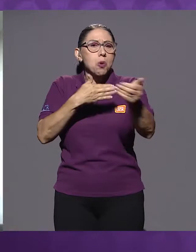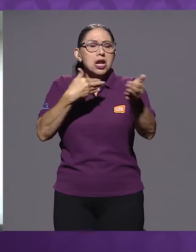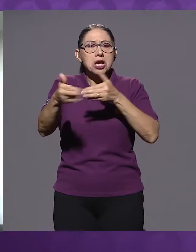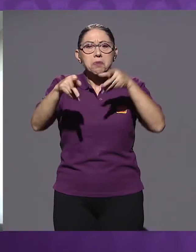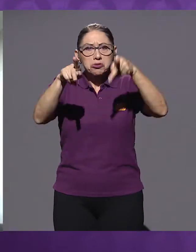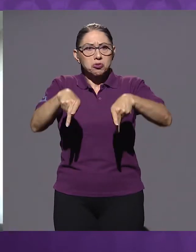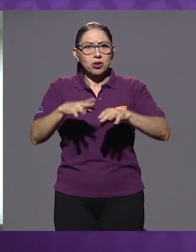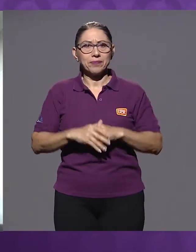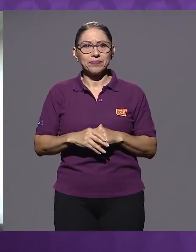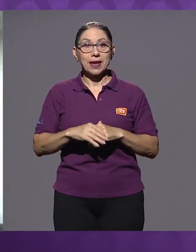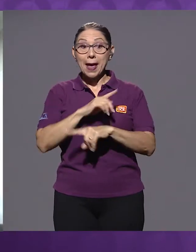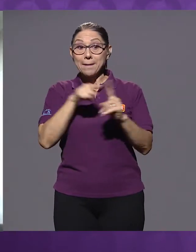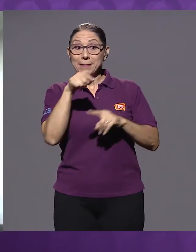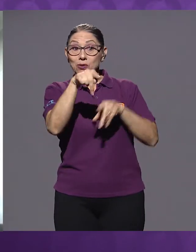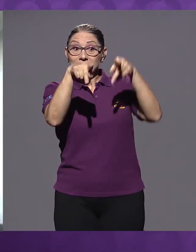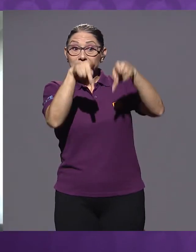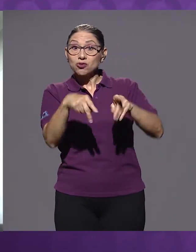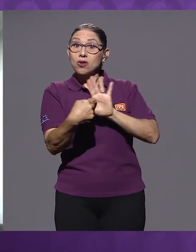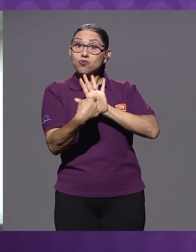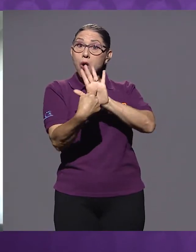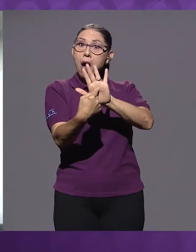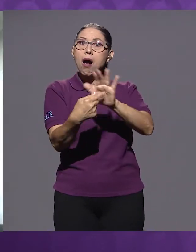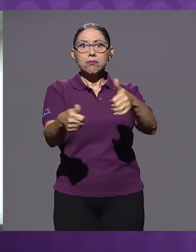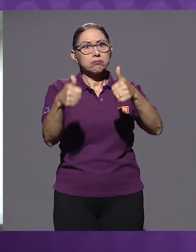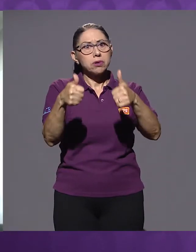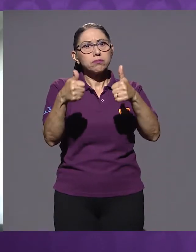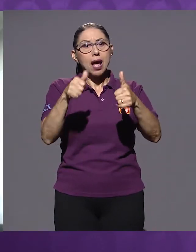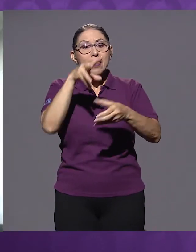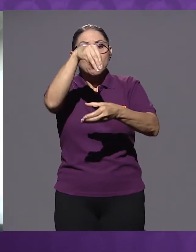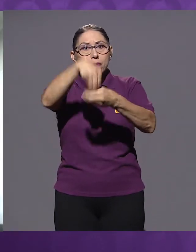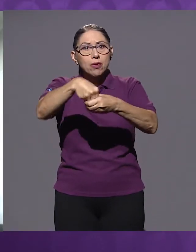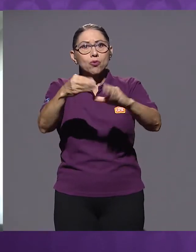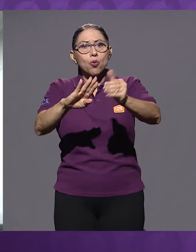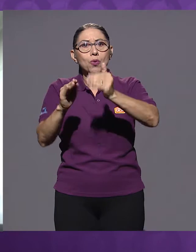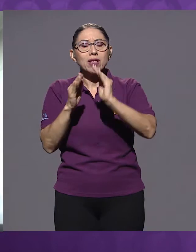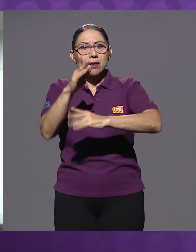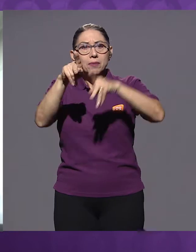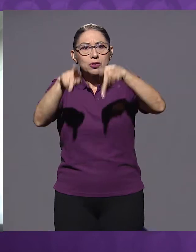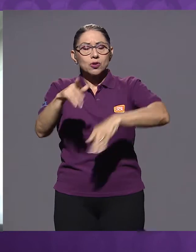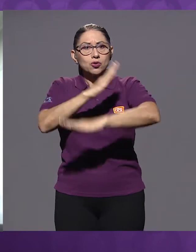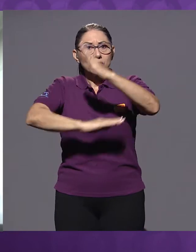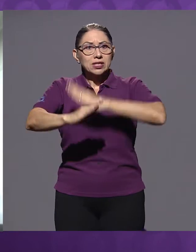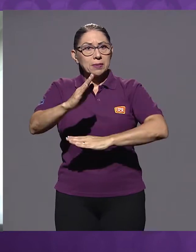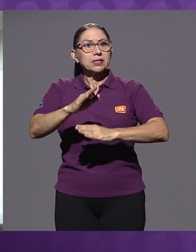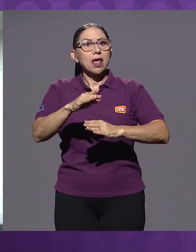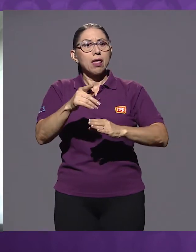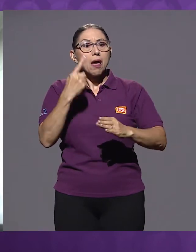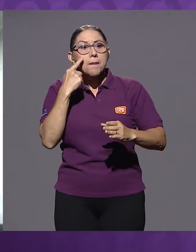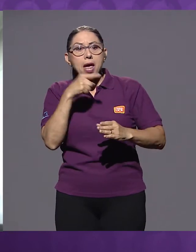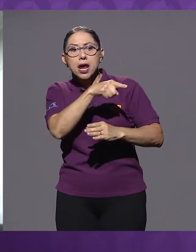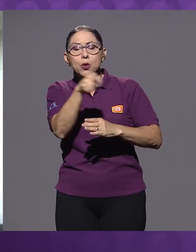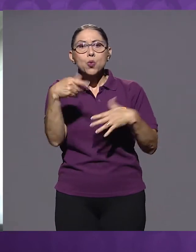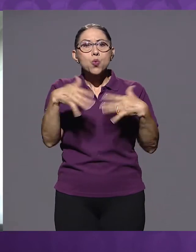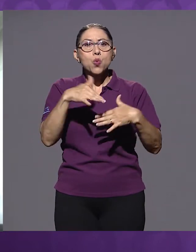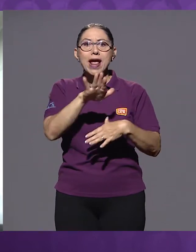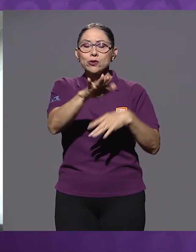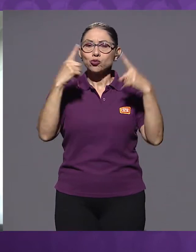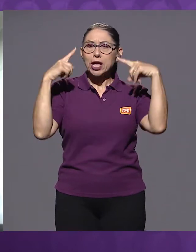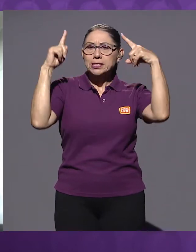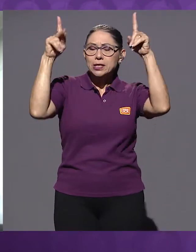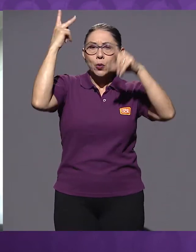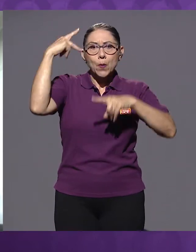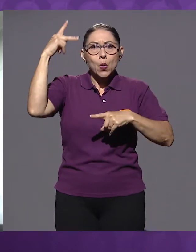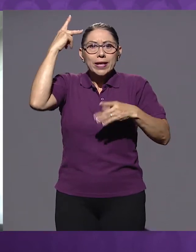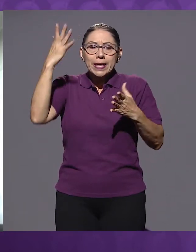es útil destacar a esas personas dentro de la comunidad de personas con discapacidad que han tenido éxito en